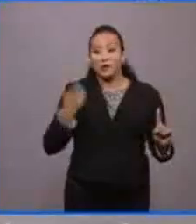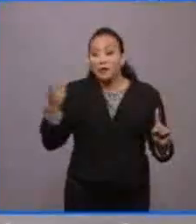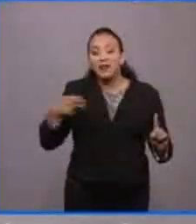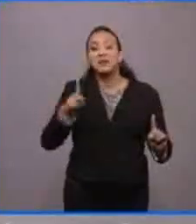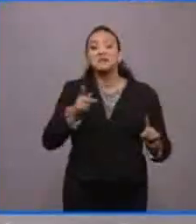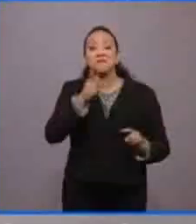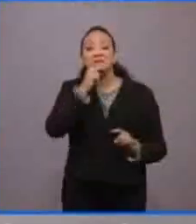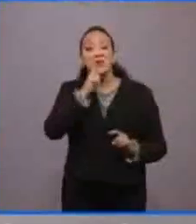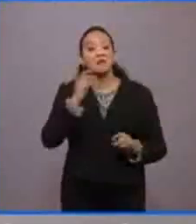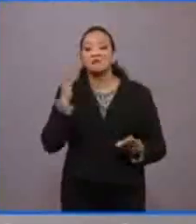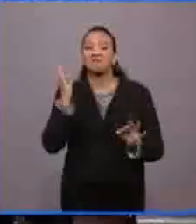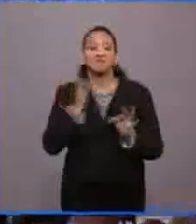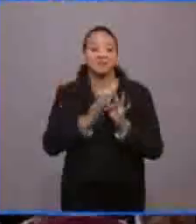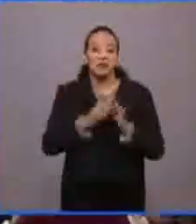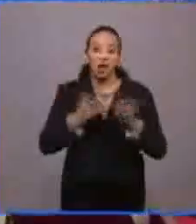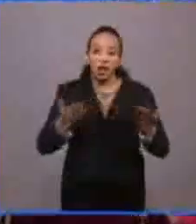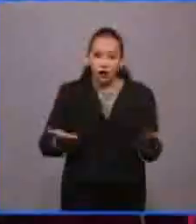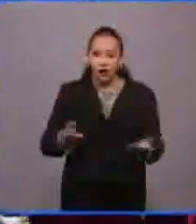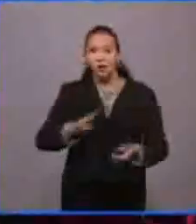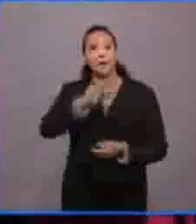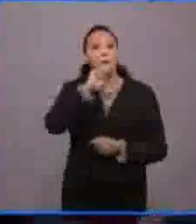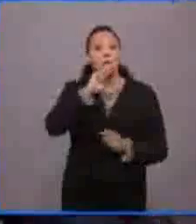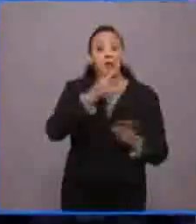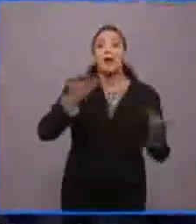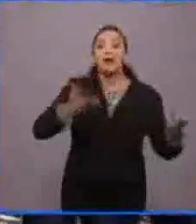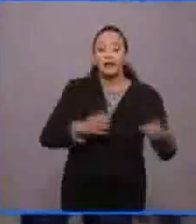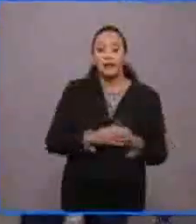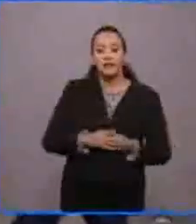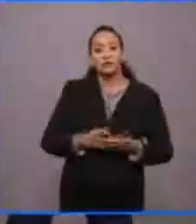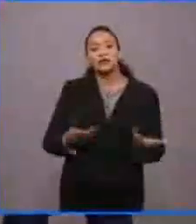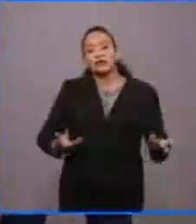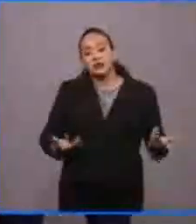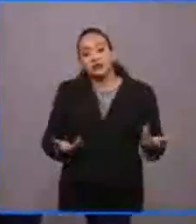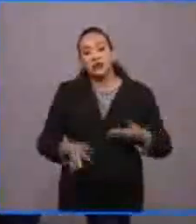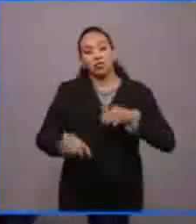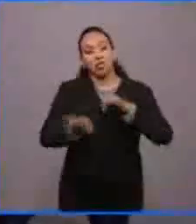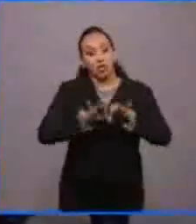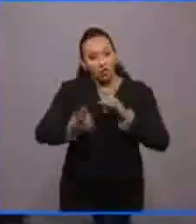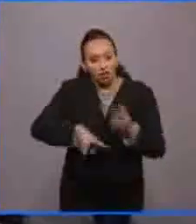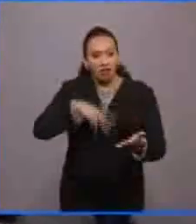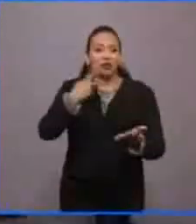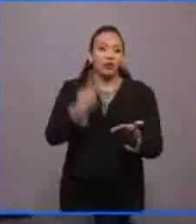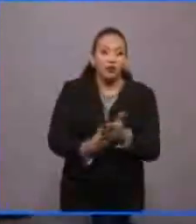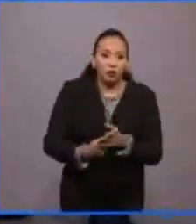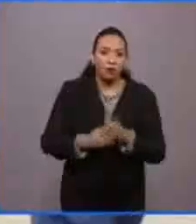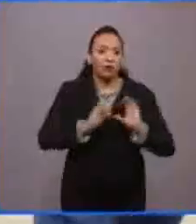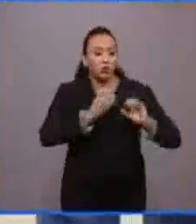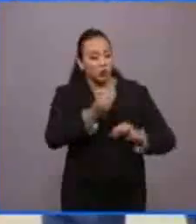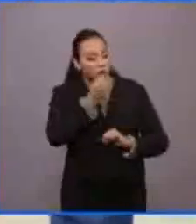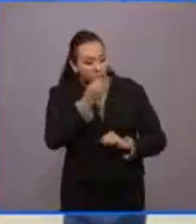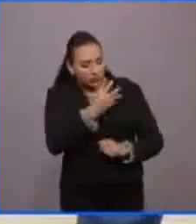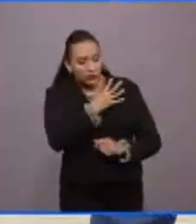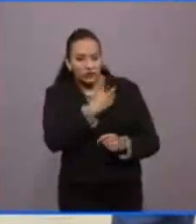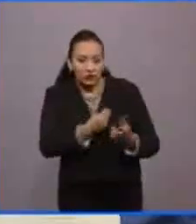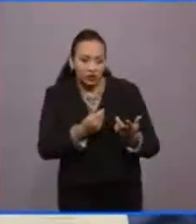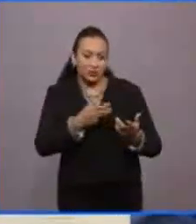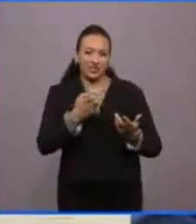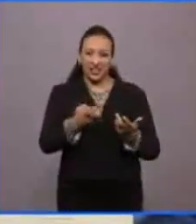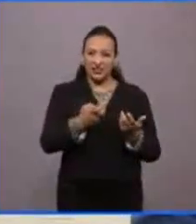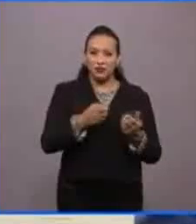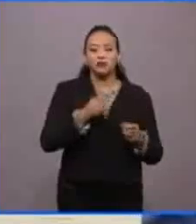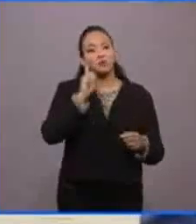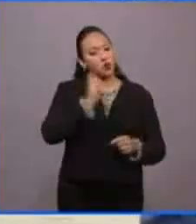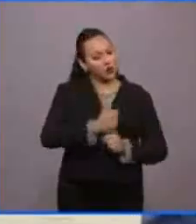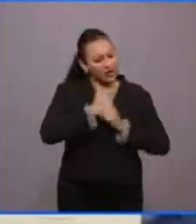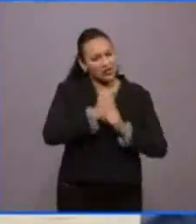incumplió, lo que propició que la madre asumiera la totalidad de los deberes de cuidado y subsistencia del niño, lo que se tradujo en violencia